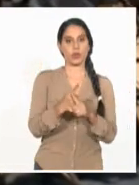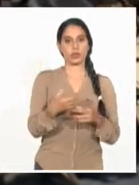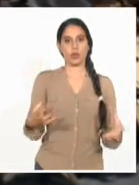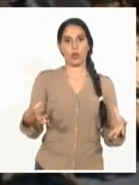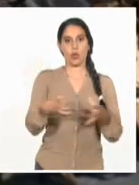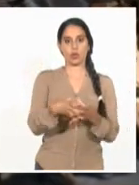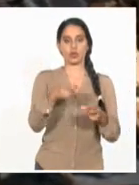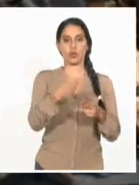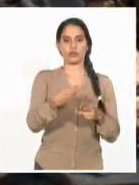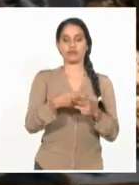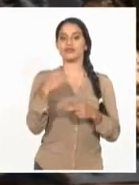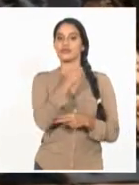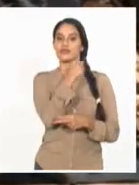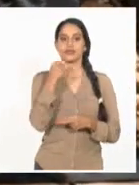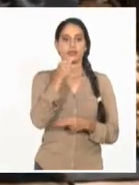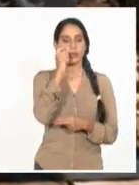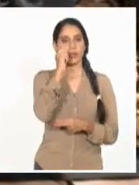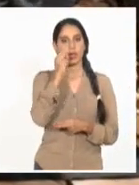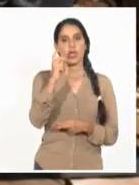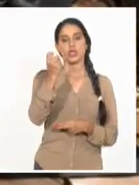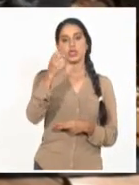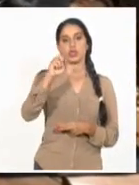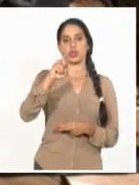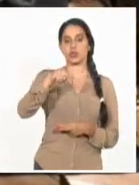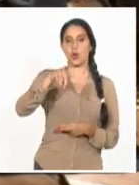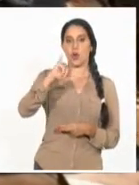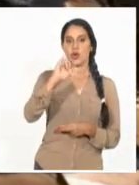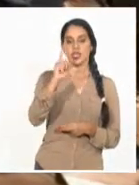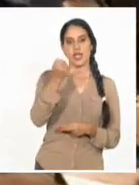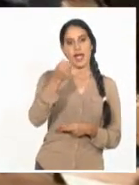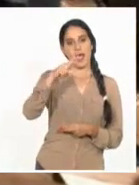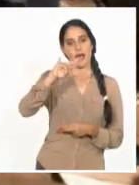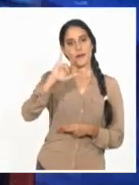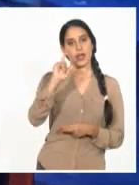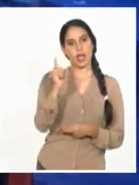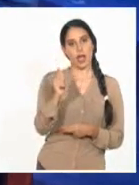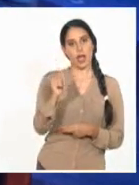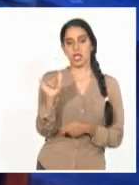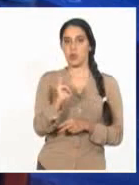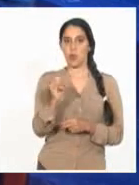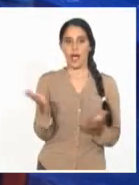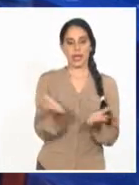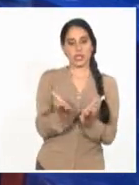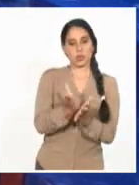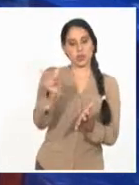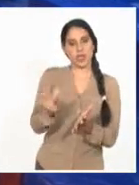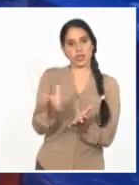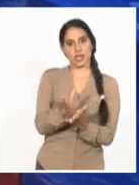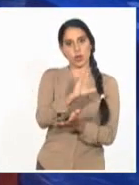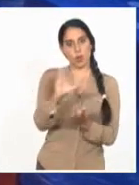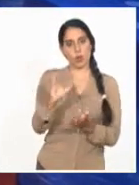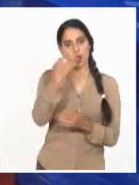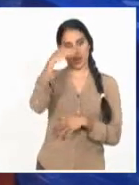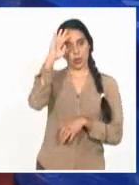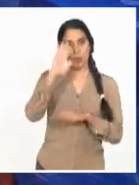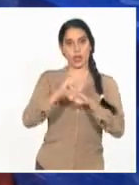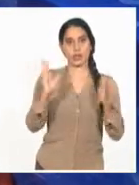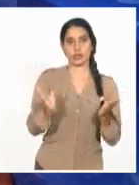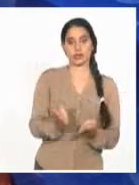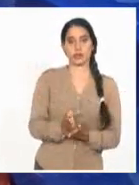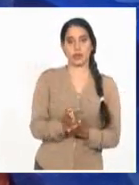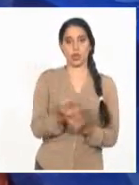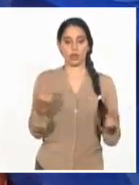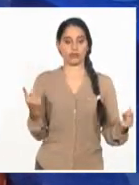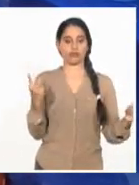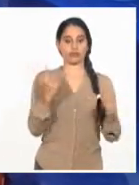Ávila, así como con estudiantes de las escuelas de artes cubanas. La banda sonora que acompañó este evento incluyó